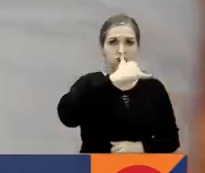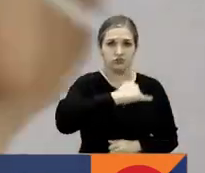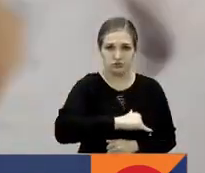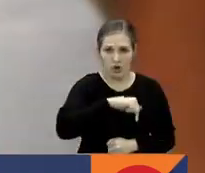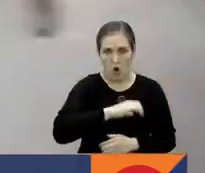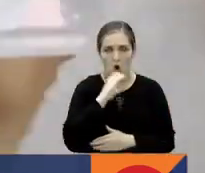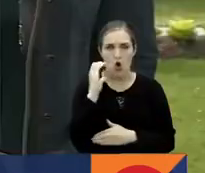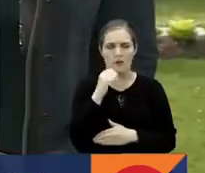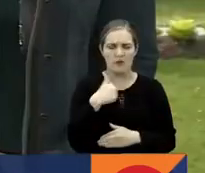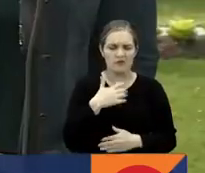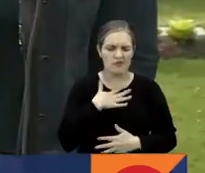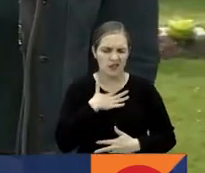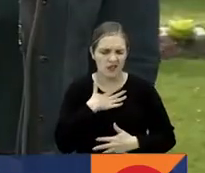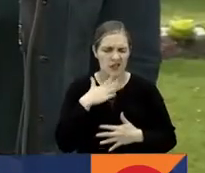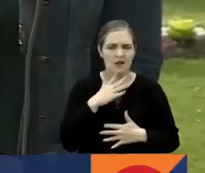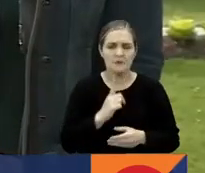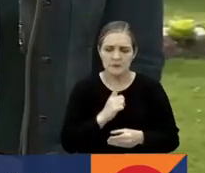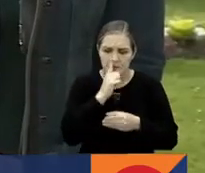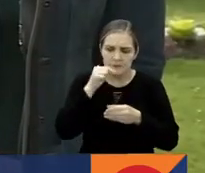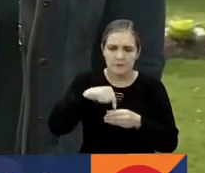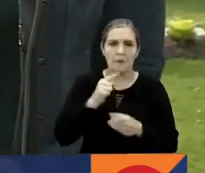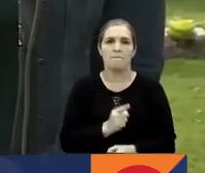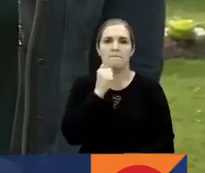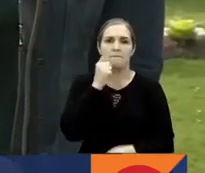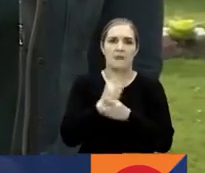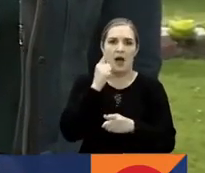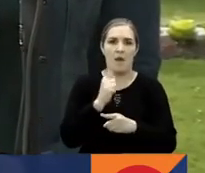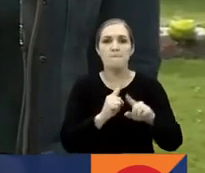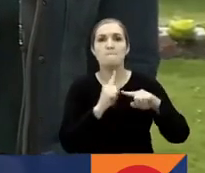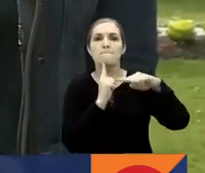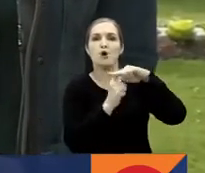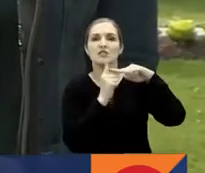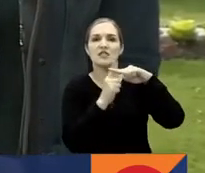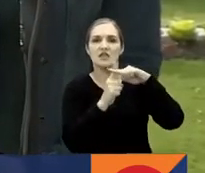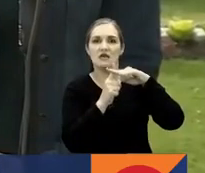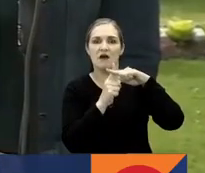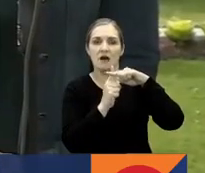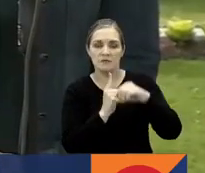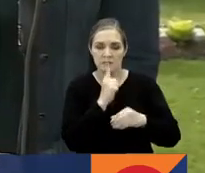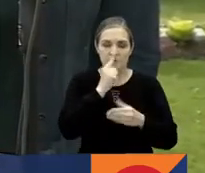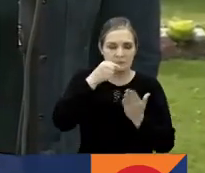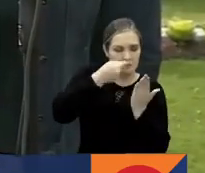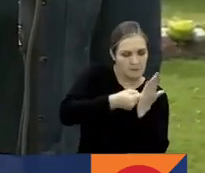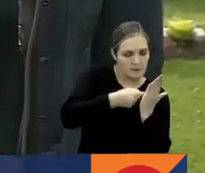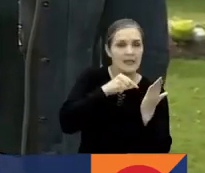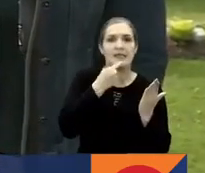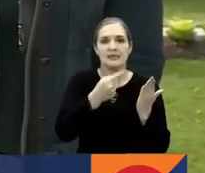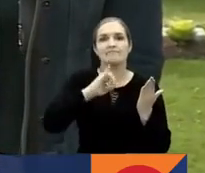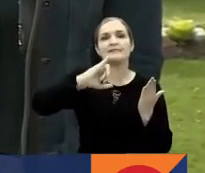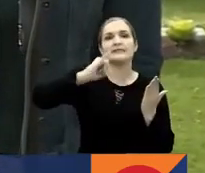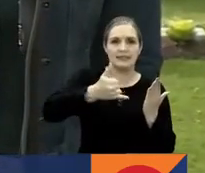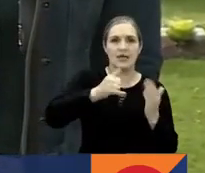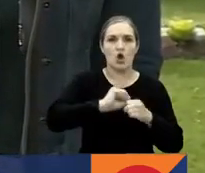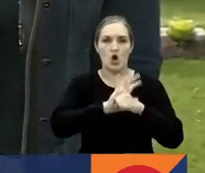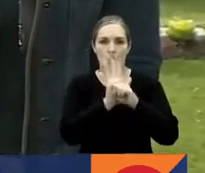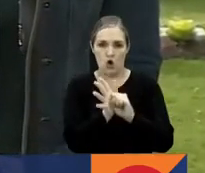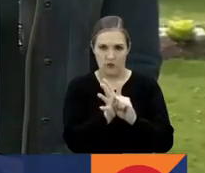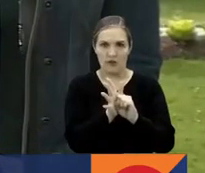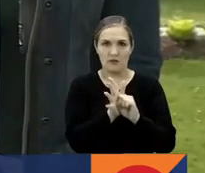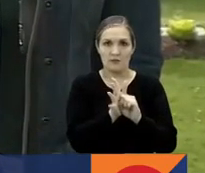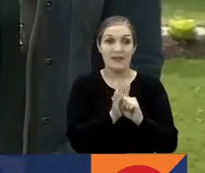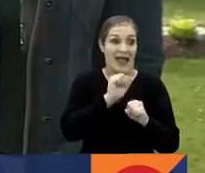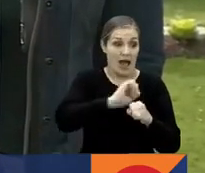prueba PCR. Esa prueba positiva de esta persona fue secuenciada por uno de los laboratorios, de los 19